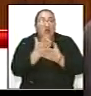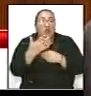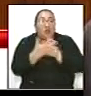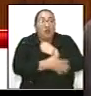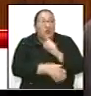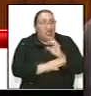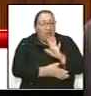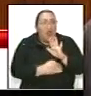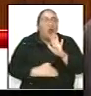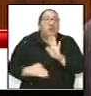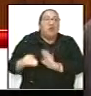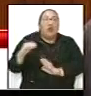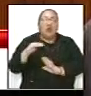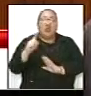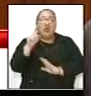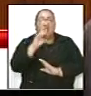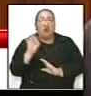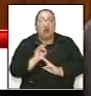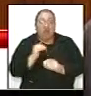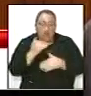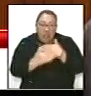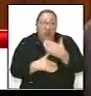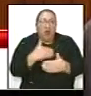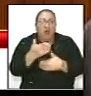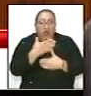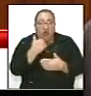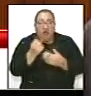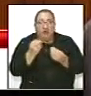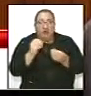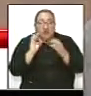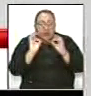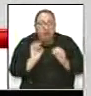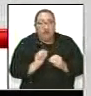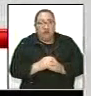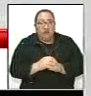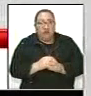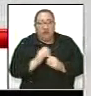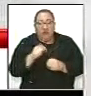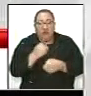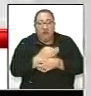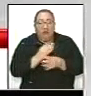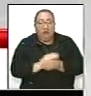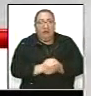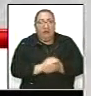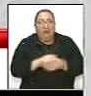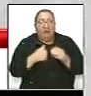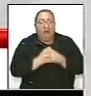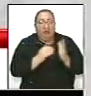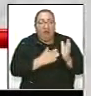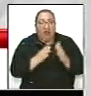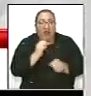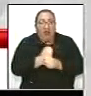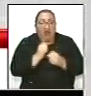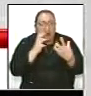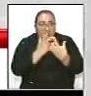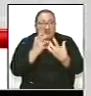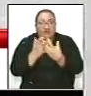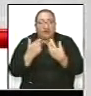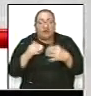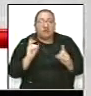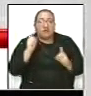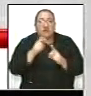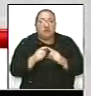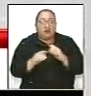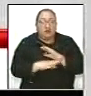y esperamos que esas cifras vayan mejorando, porque justamente este sistema de planificación articulado que llega a